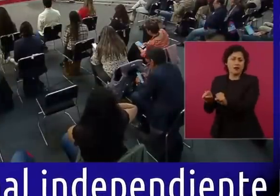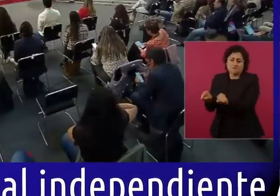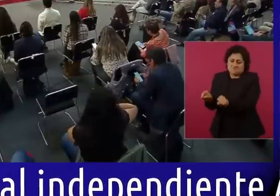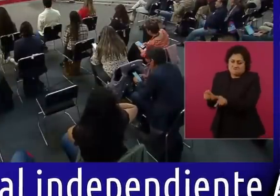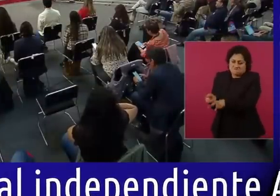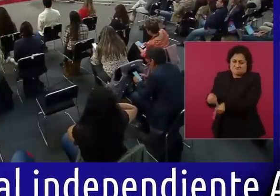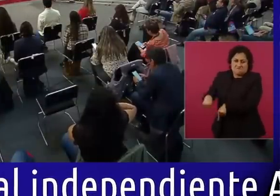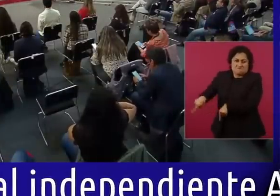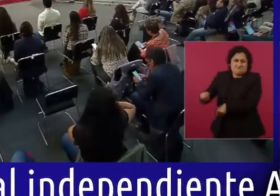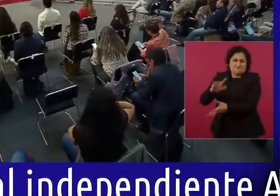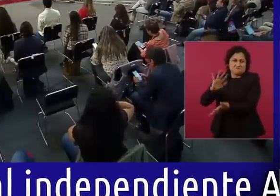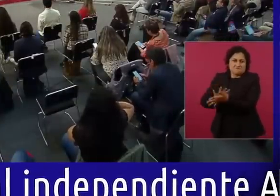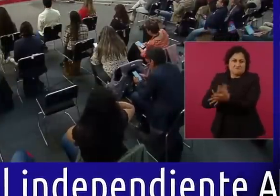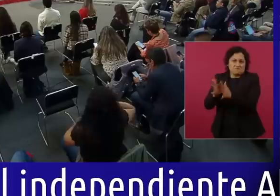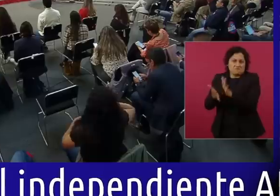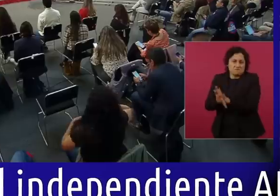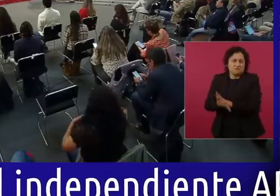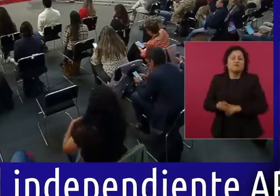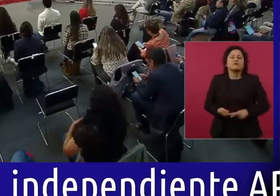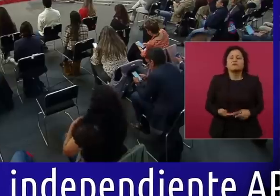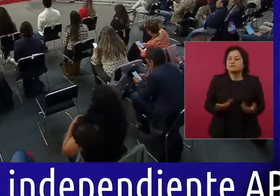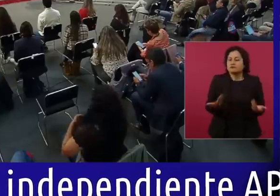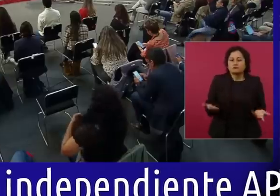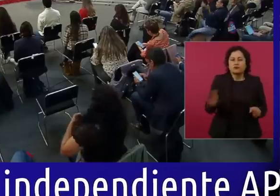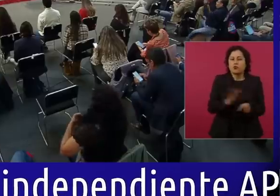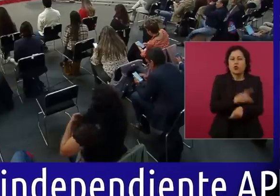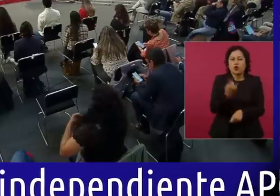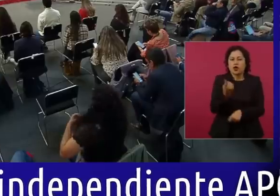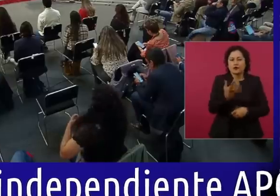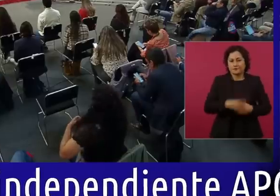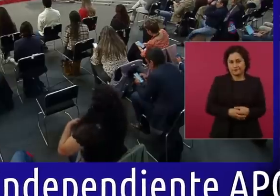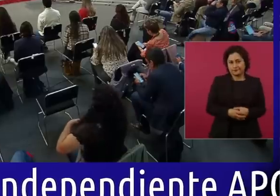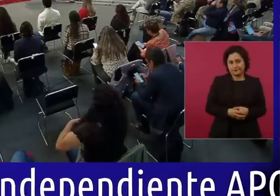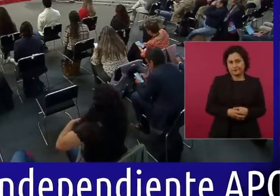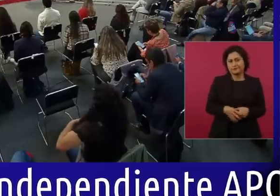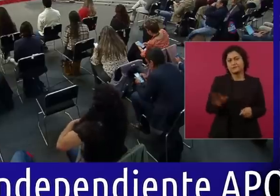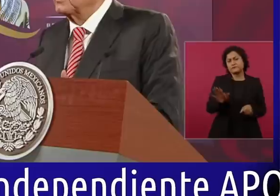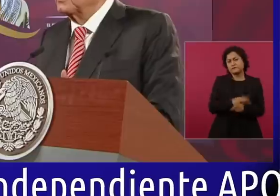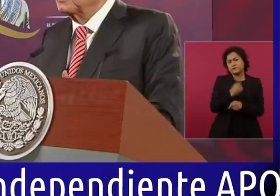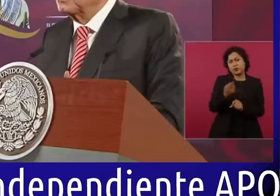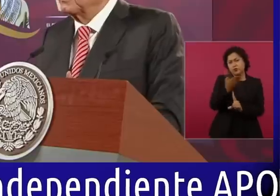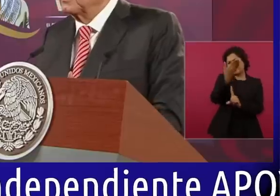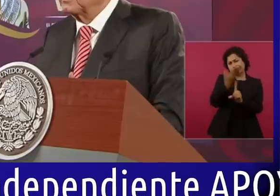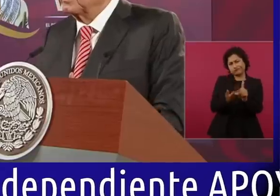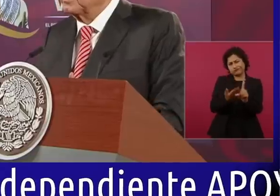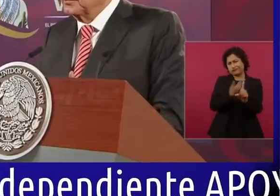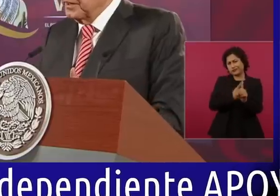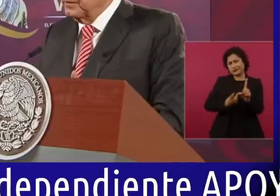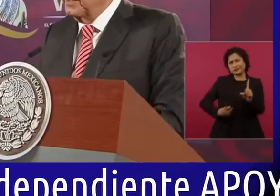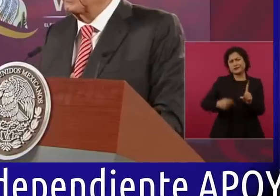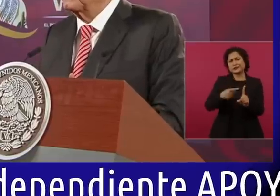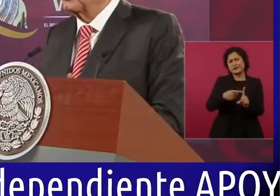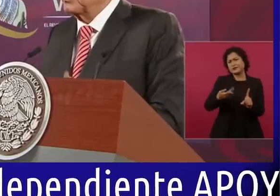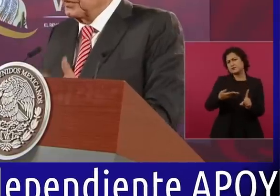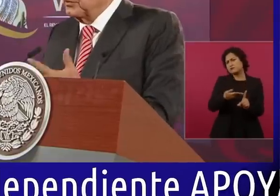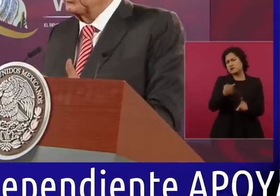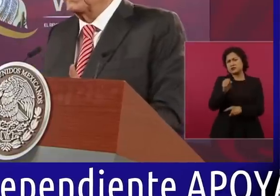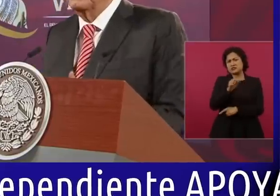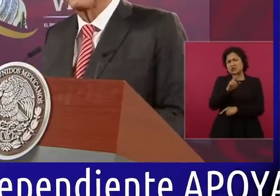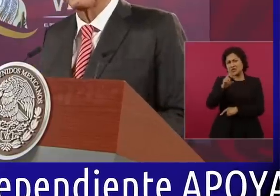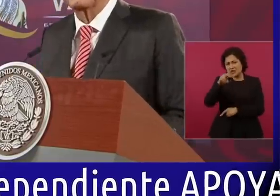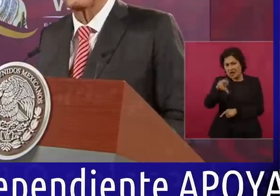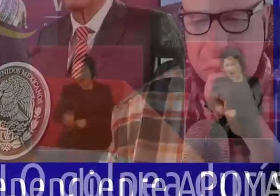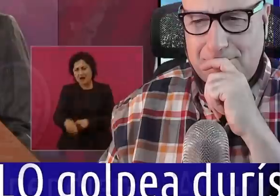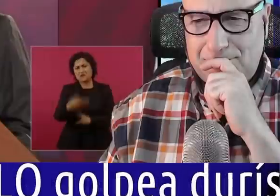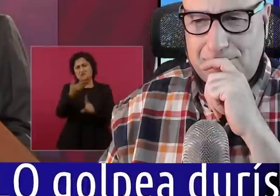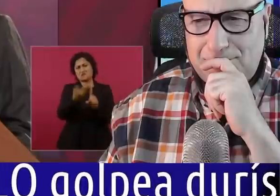¿Y por qué? Entre otras cosas, por ser serrano, por ser maestro, por ser